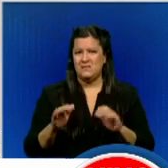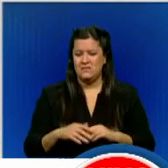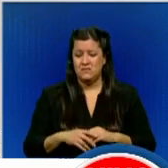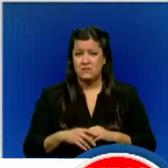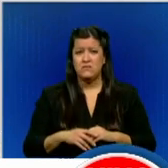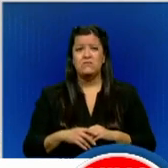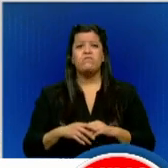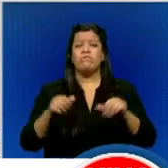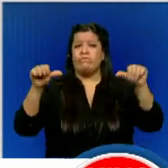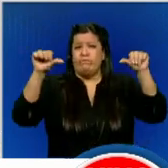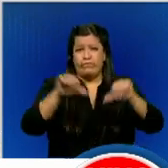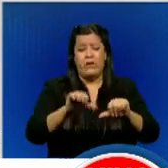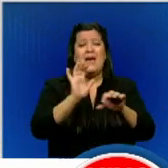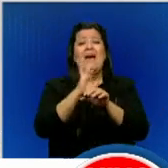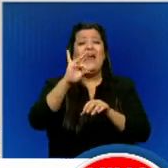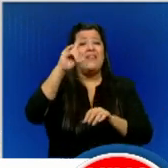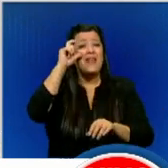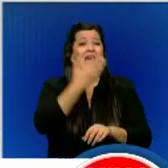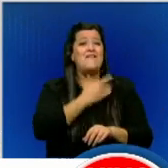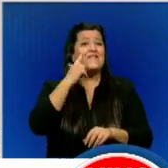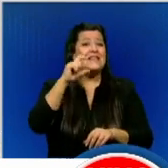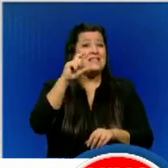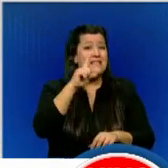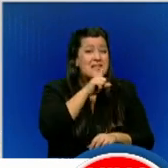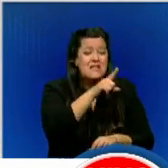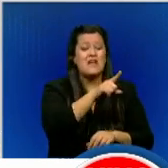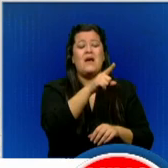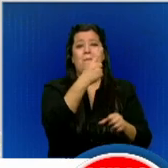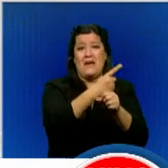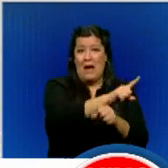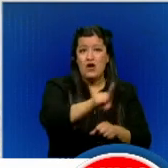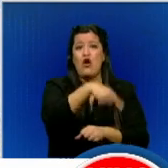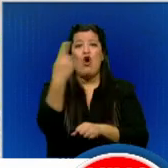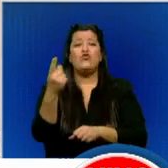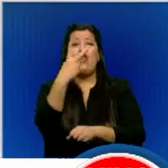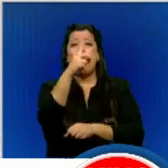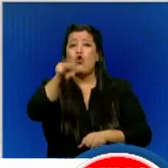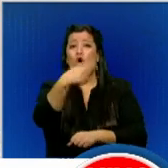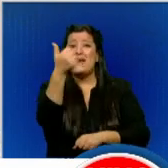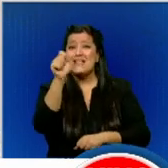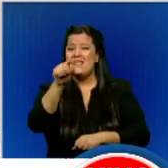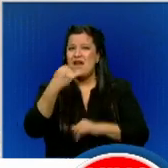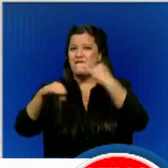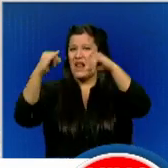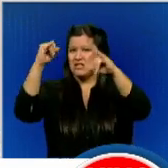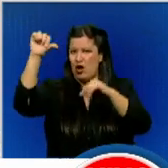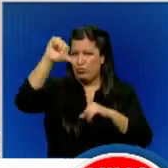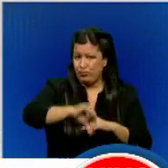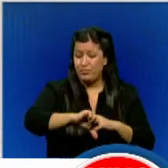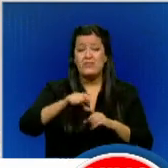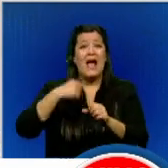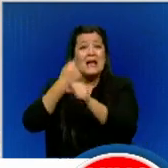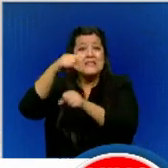el déficit primario 26 es financiero y en la actualidad al